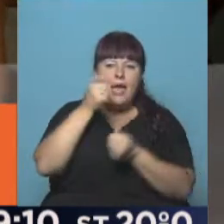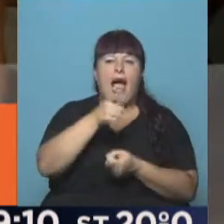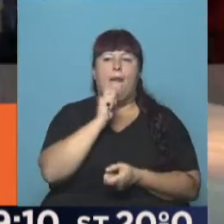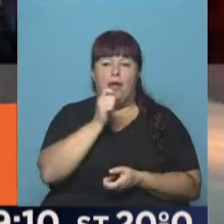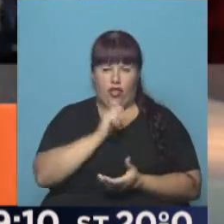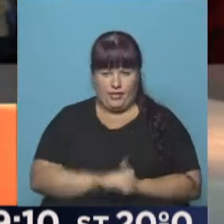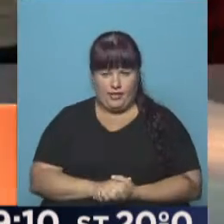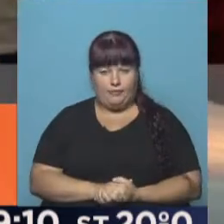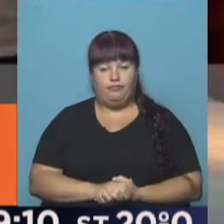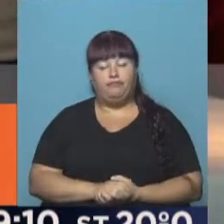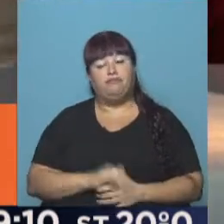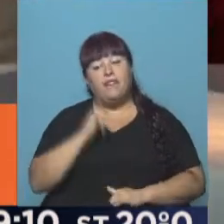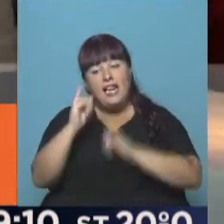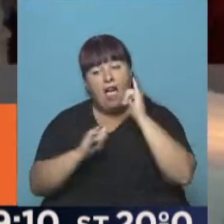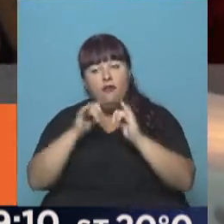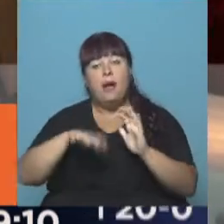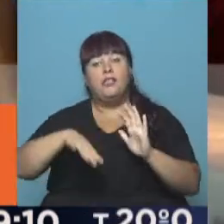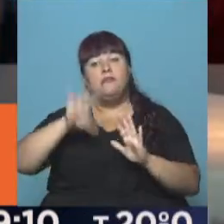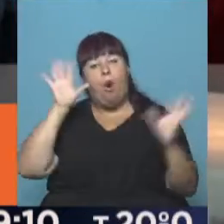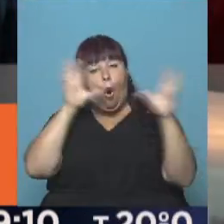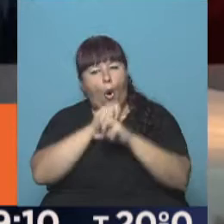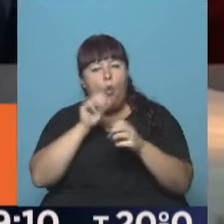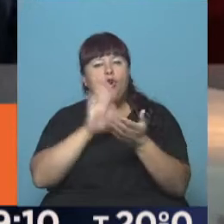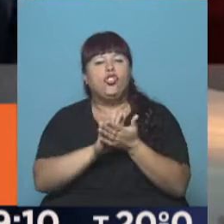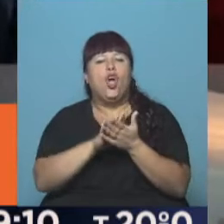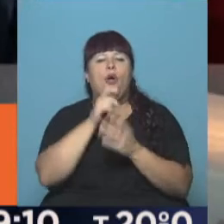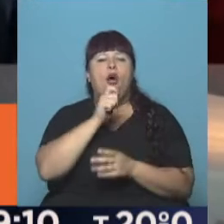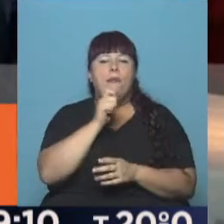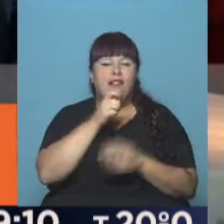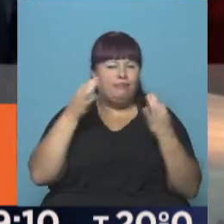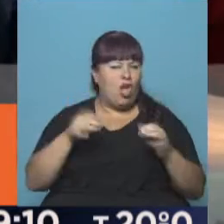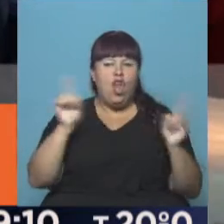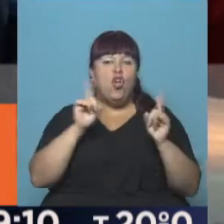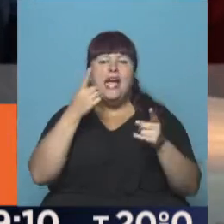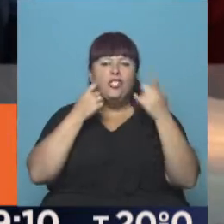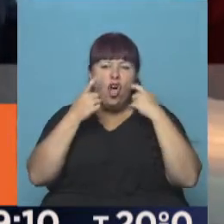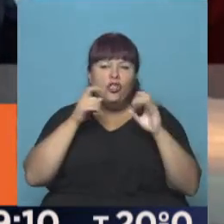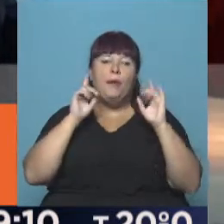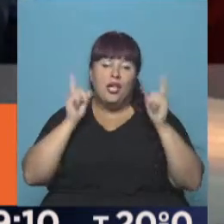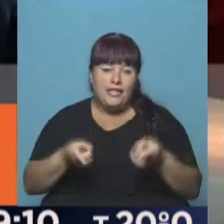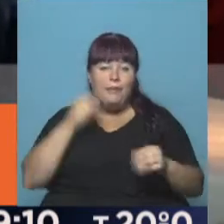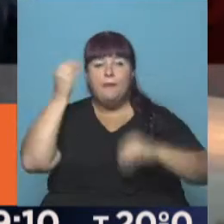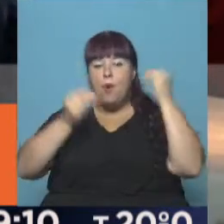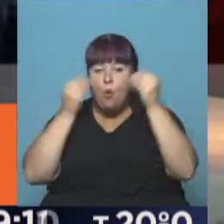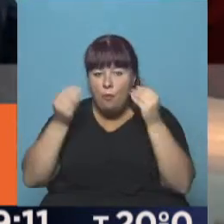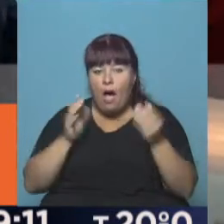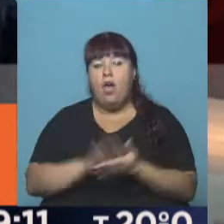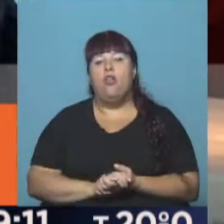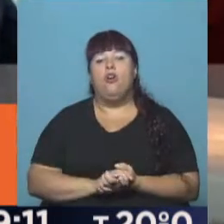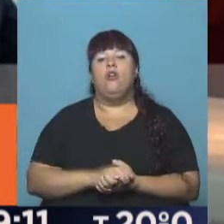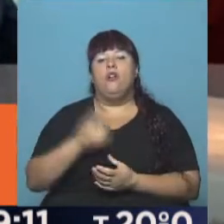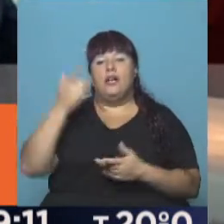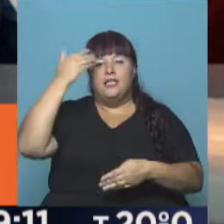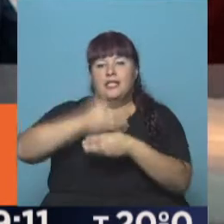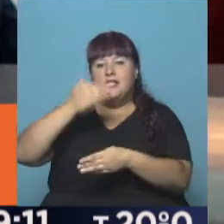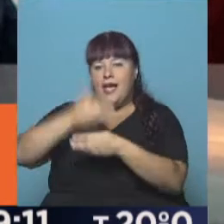periodistas. El dato más oscuro de lo que pasa con los medios en sí, que no es parte del monitoreo en sí, pero es parte de la preocupación, es el cierre de